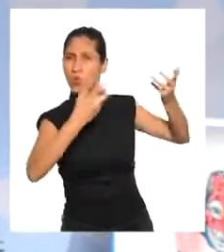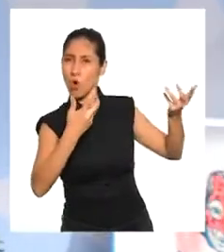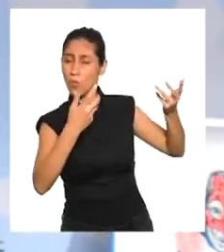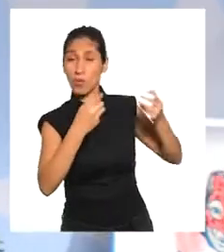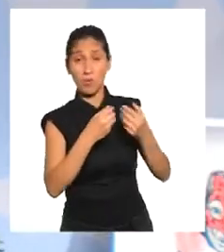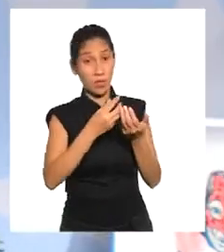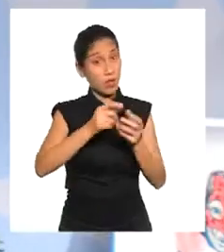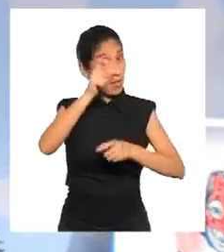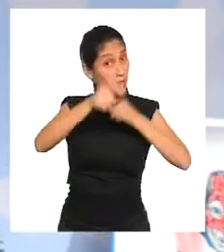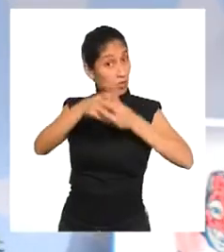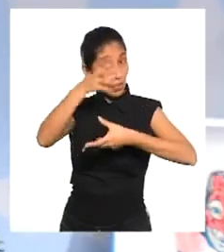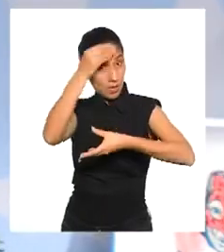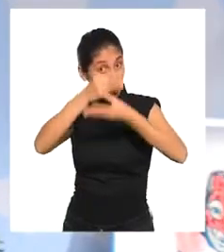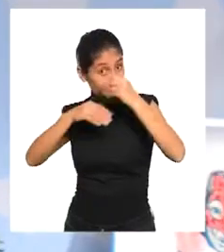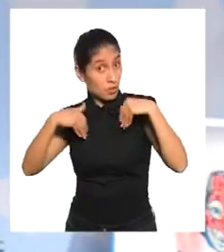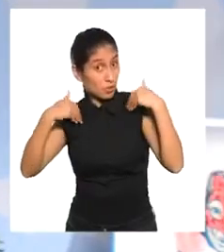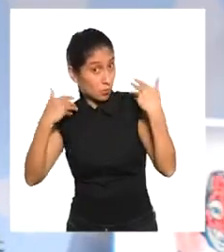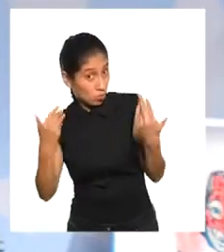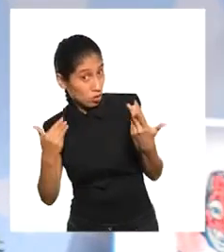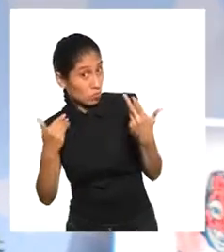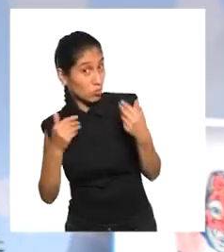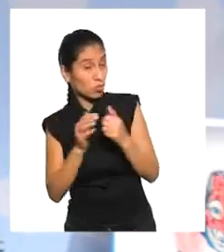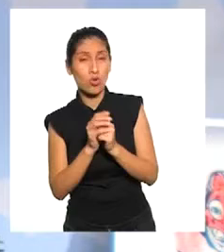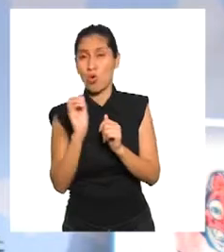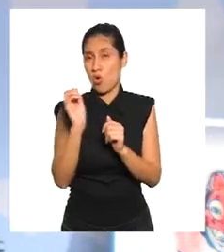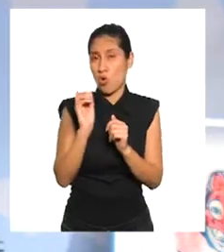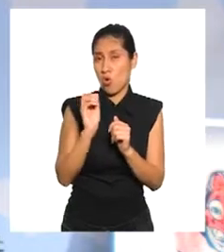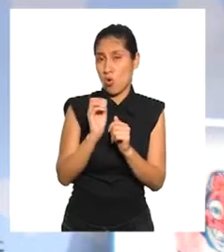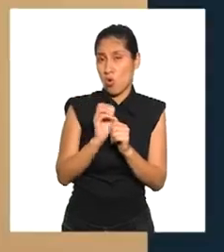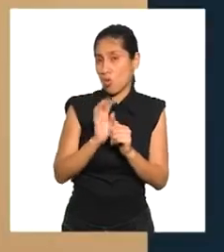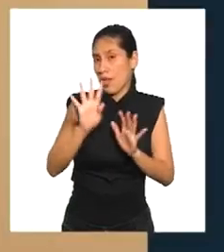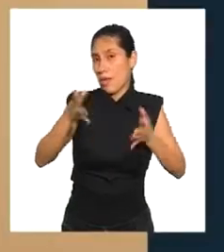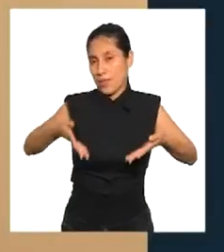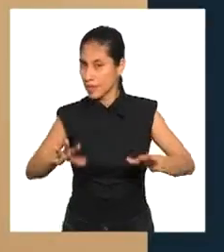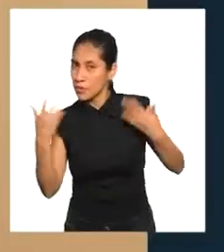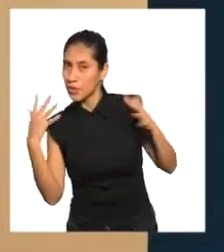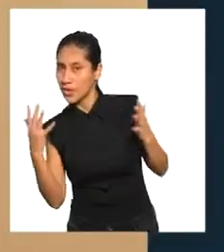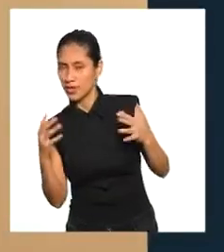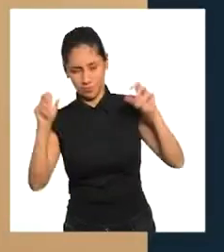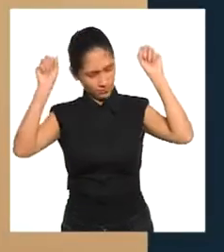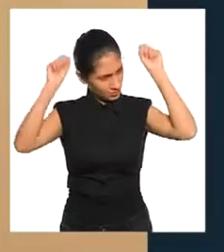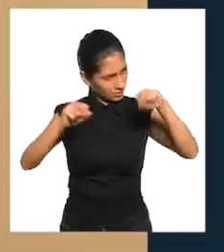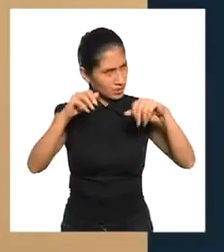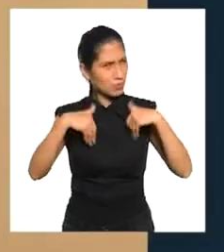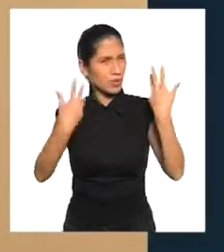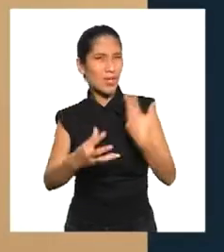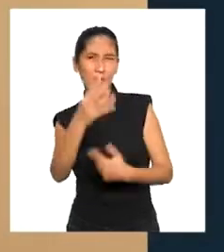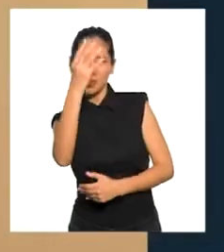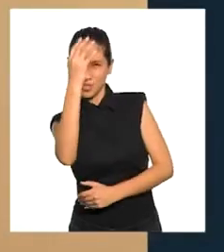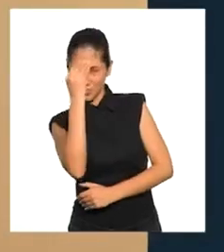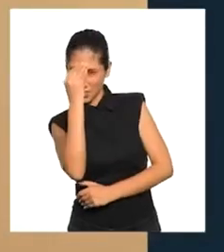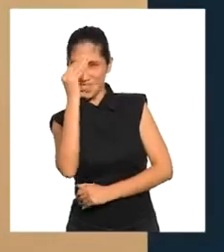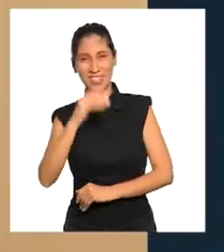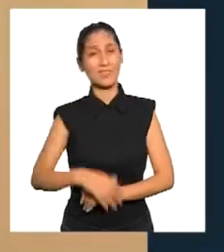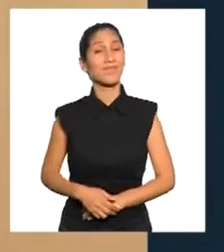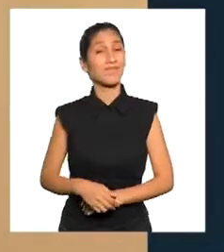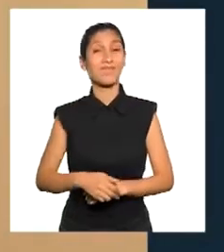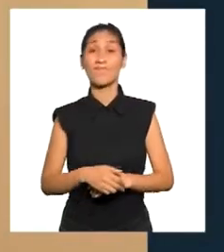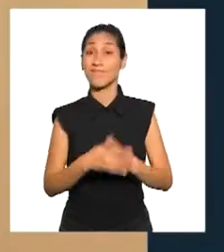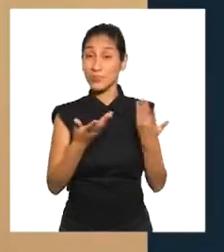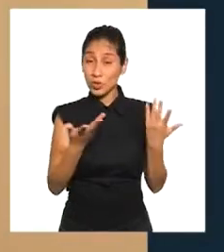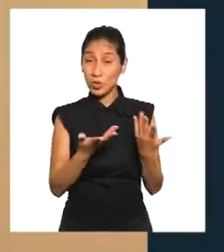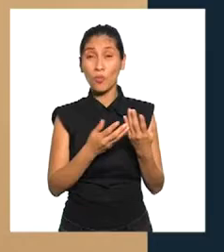podemos aprender a ser asertivas? ¿O si no nacimos así ya fue? Claro que se puede aprender. La